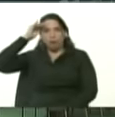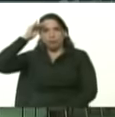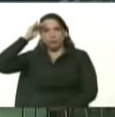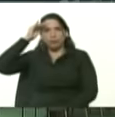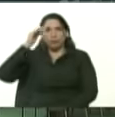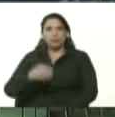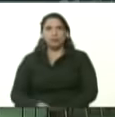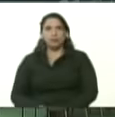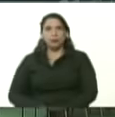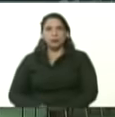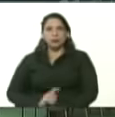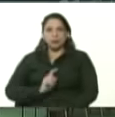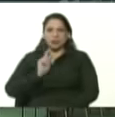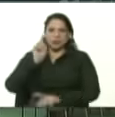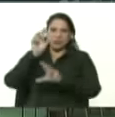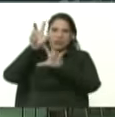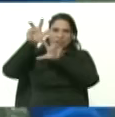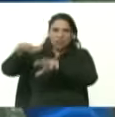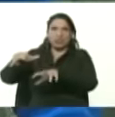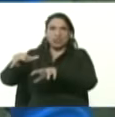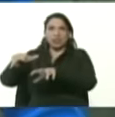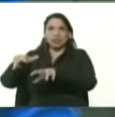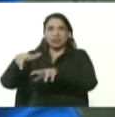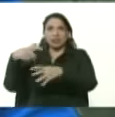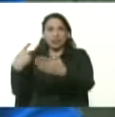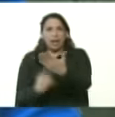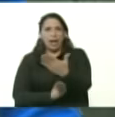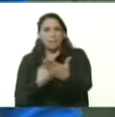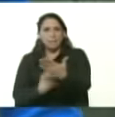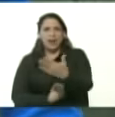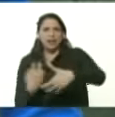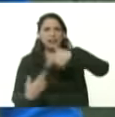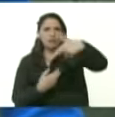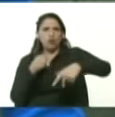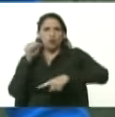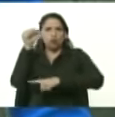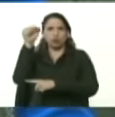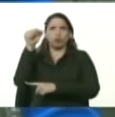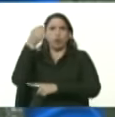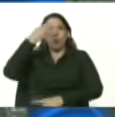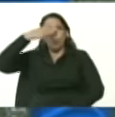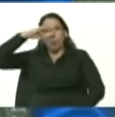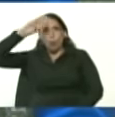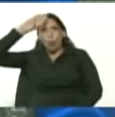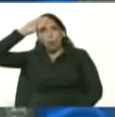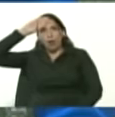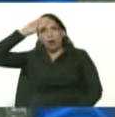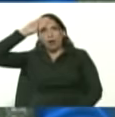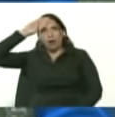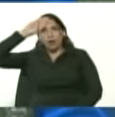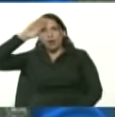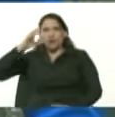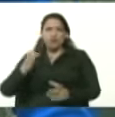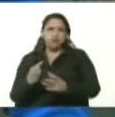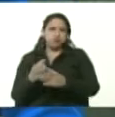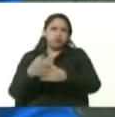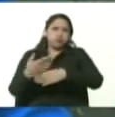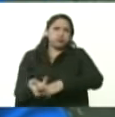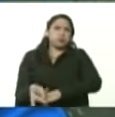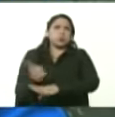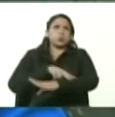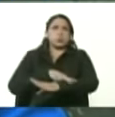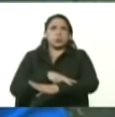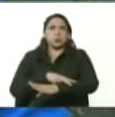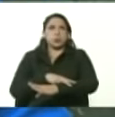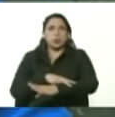estirado sus garras imperiales contra la hermana revolución de Cuba, recrudeciendo salvajemente la extensión de estas